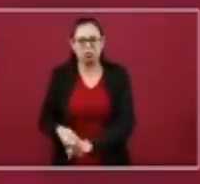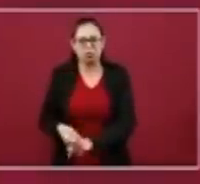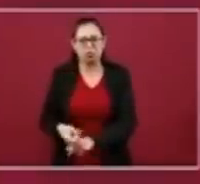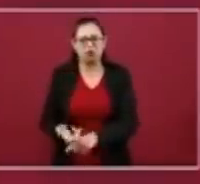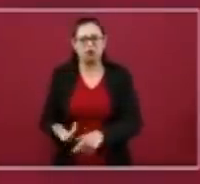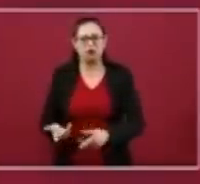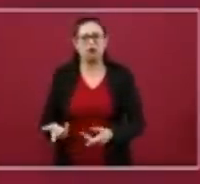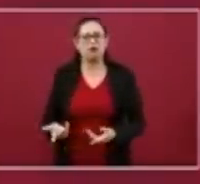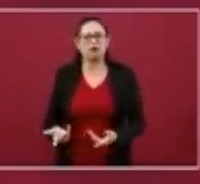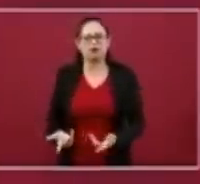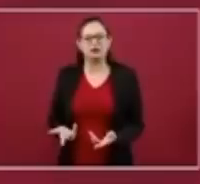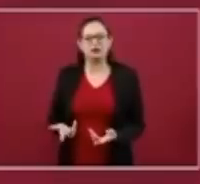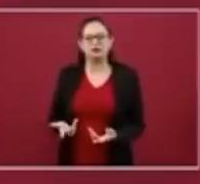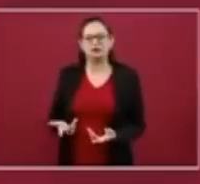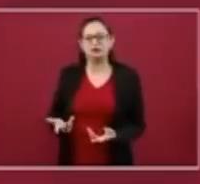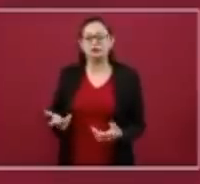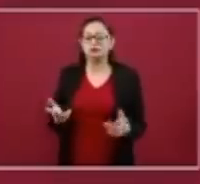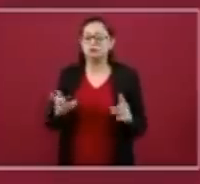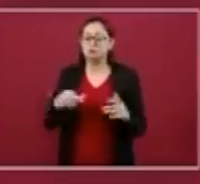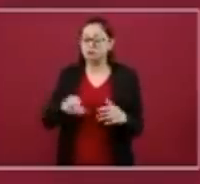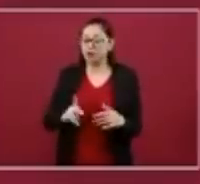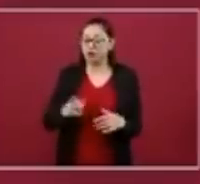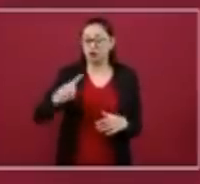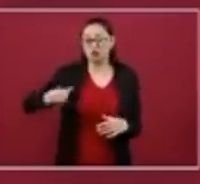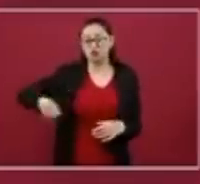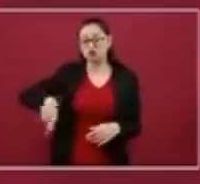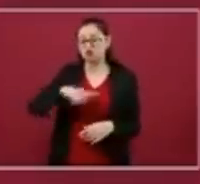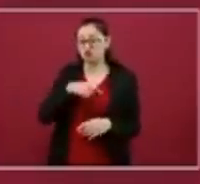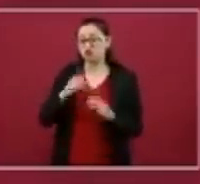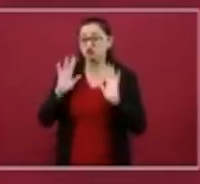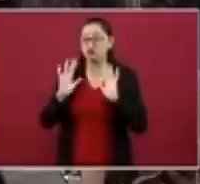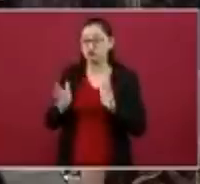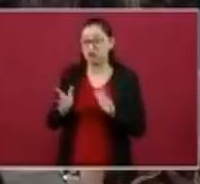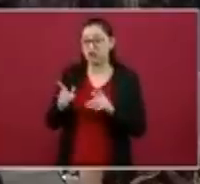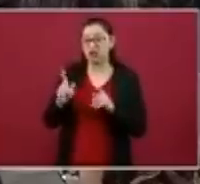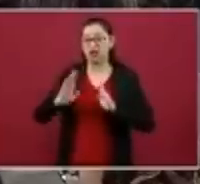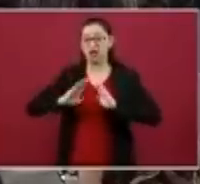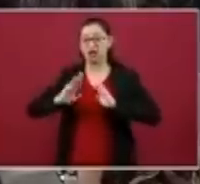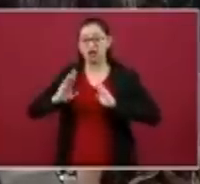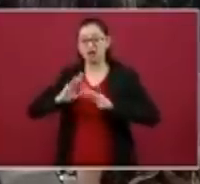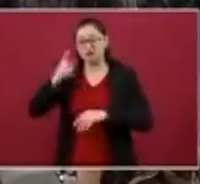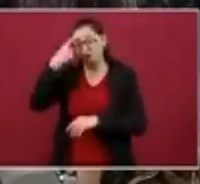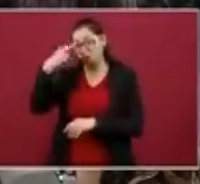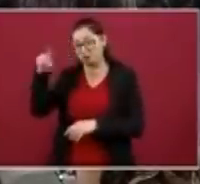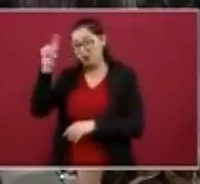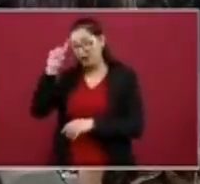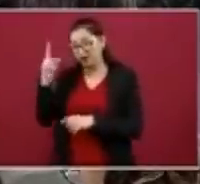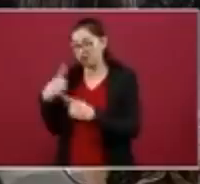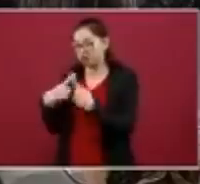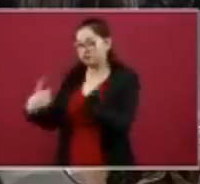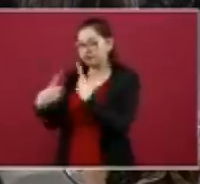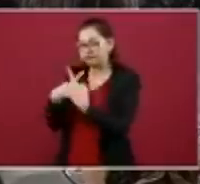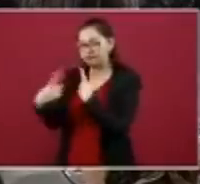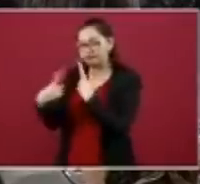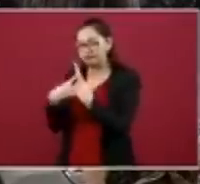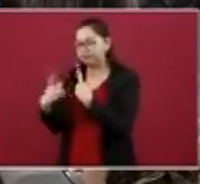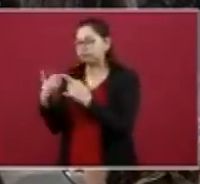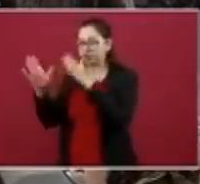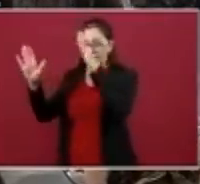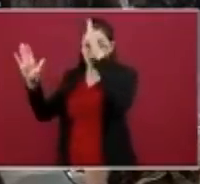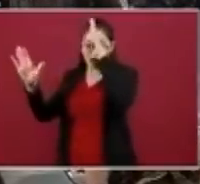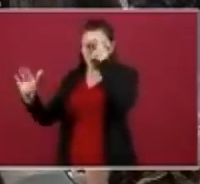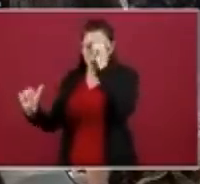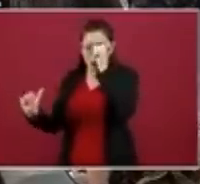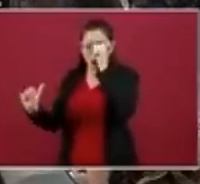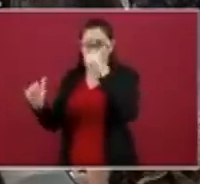convenido con los mandos del ejército y de la marina, porque eso no ha sido una imposición